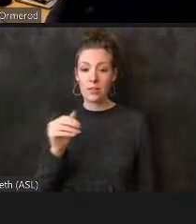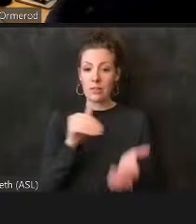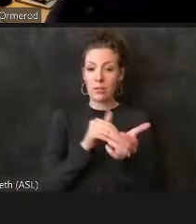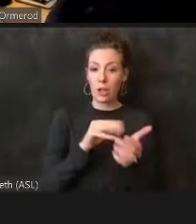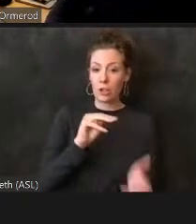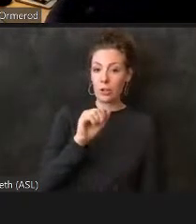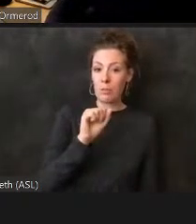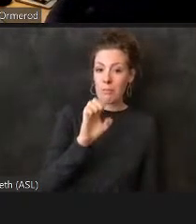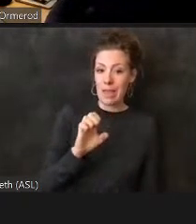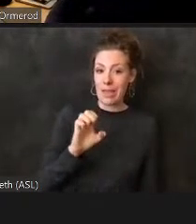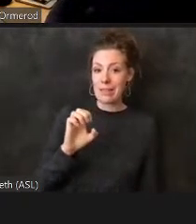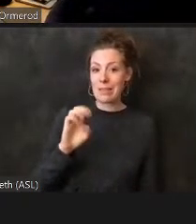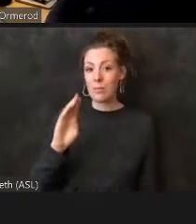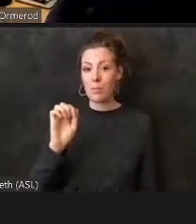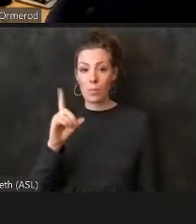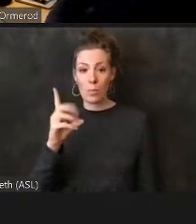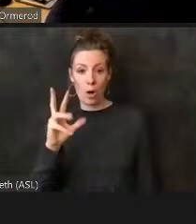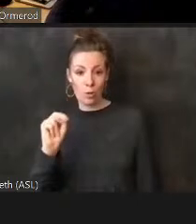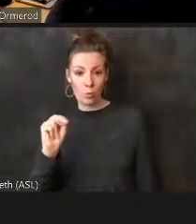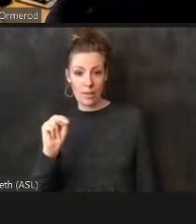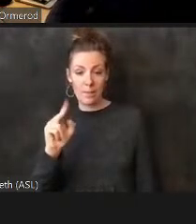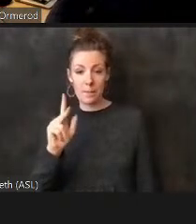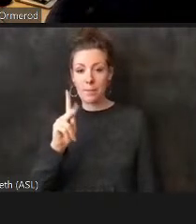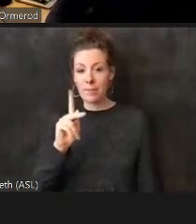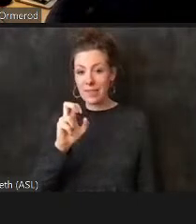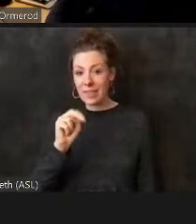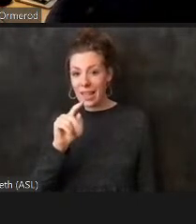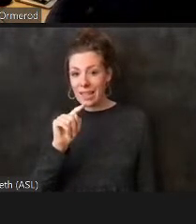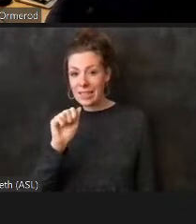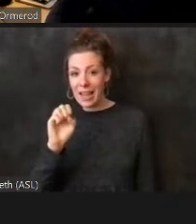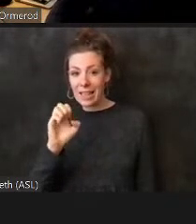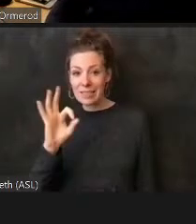el Dr. Mace, Gordon Sullivan,